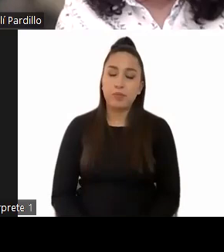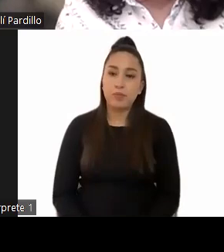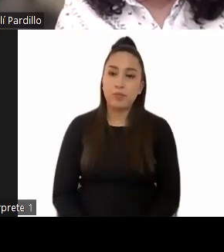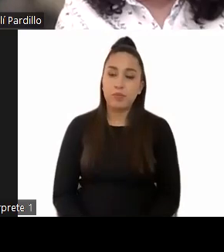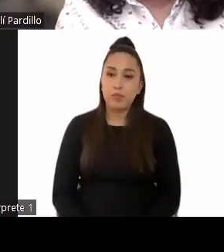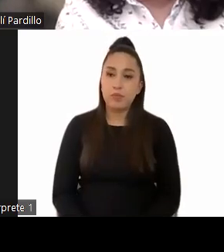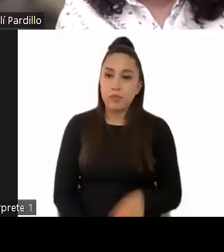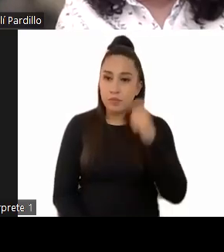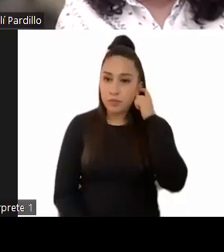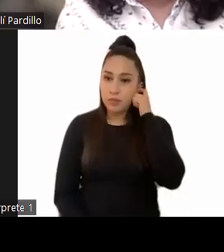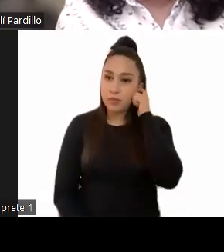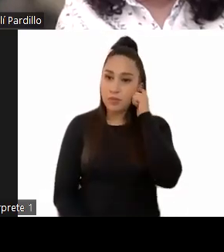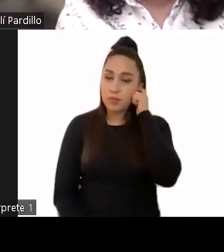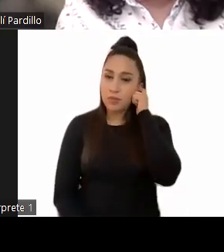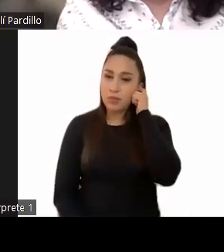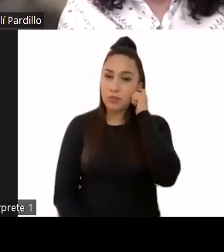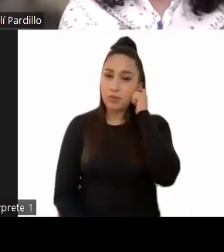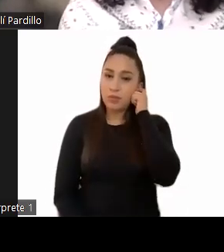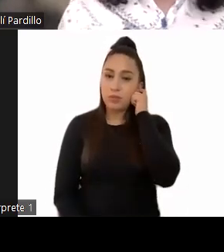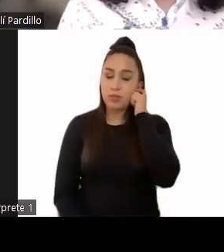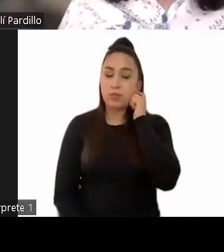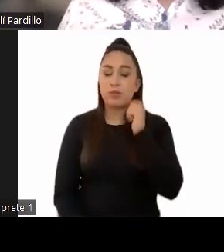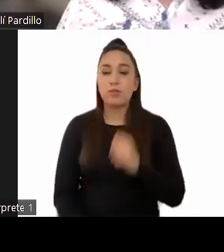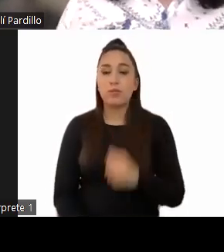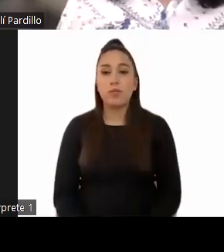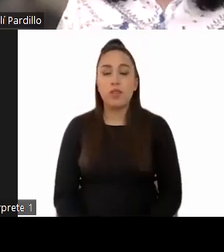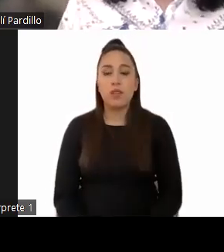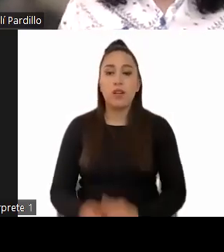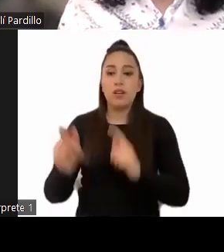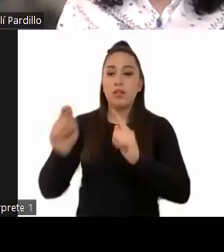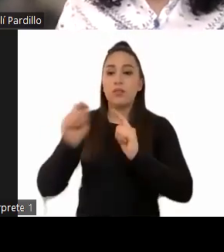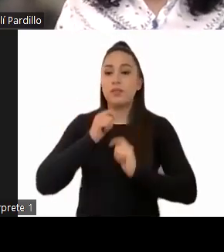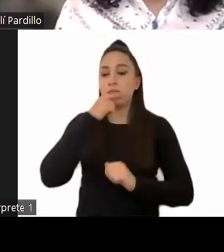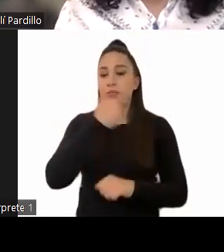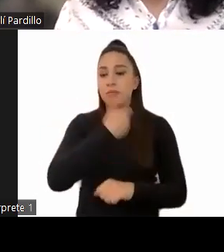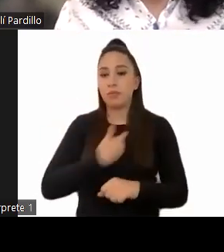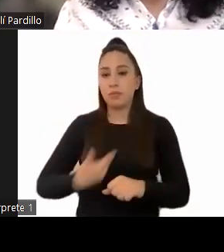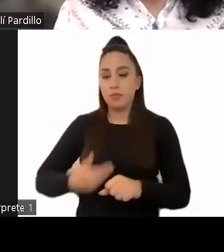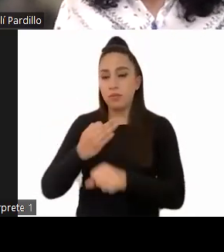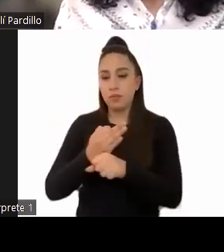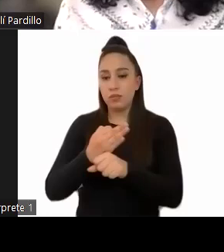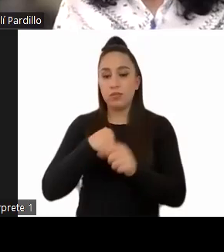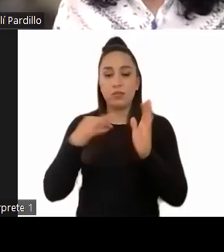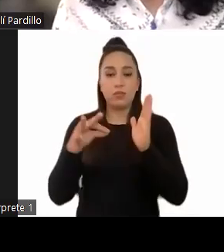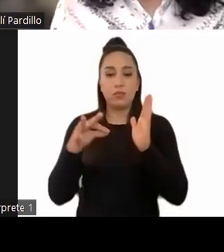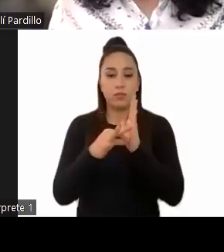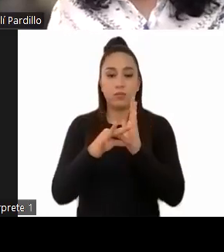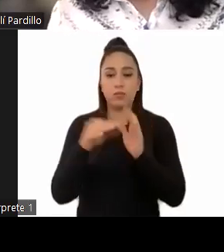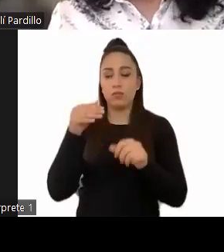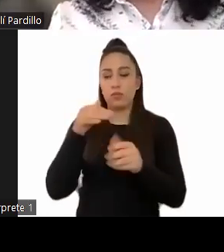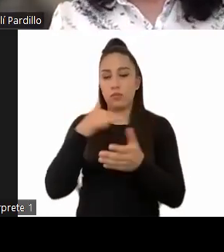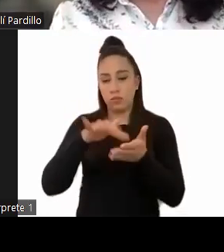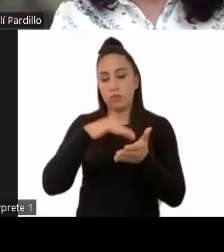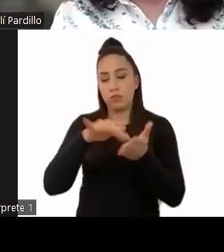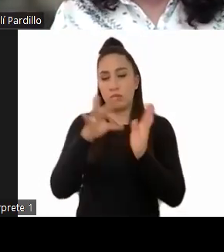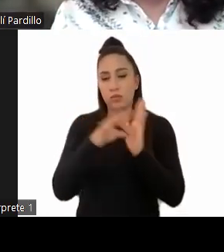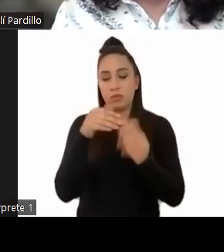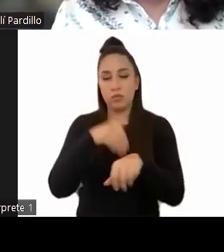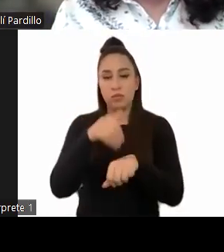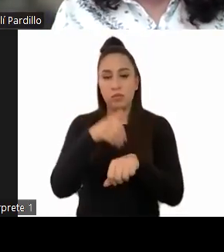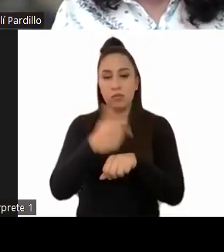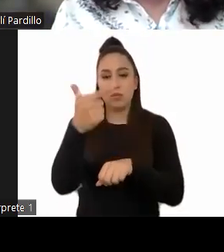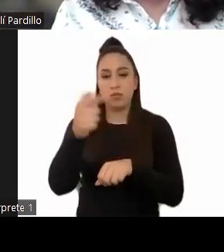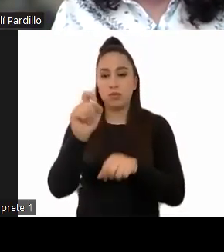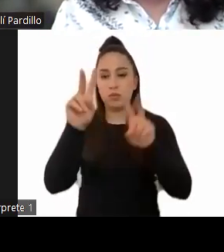día. Por instrucciones de la presidencia, se procede al punto número 7 del orden del día relativo a